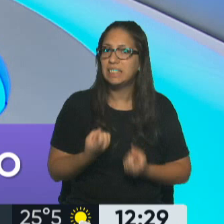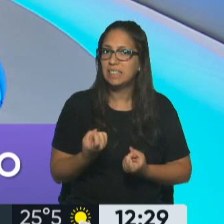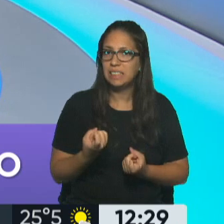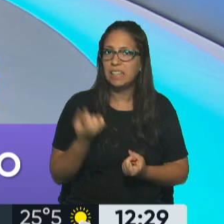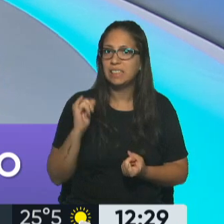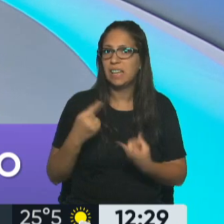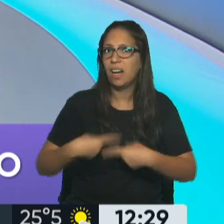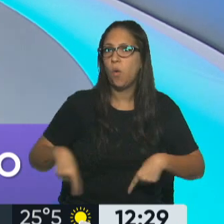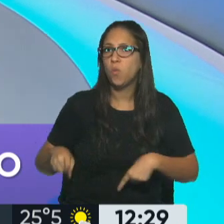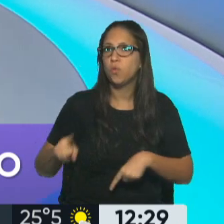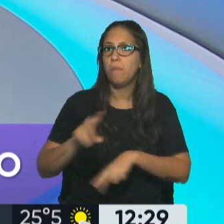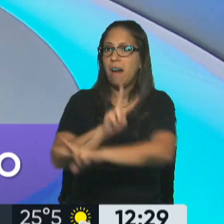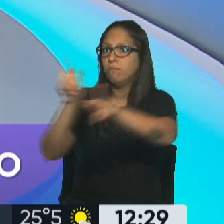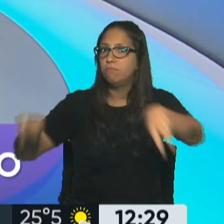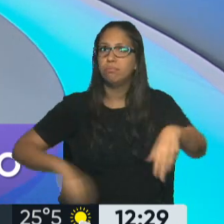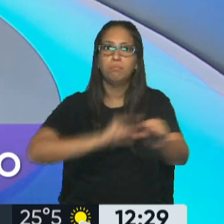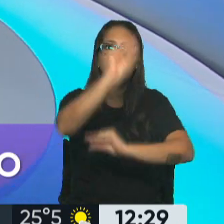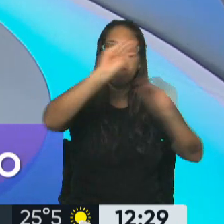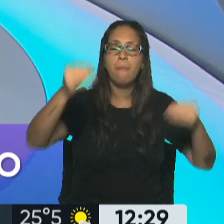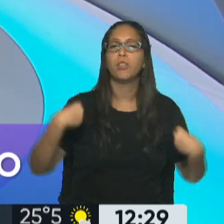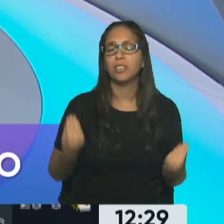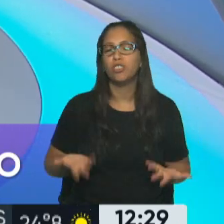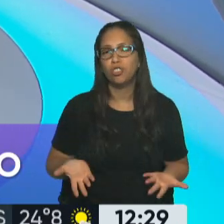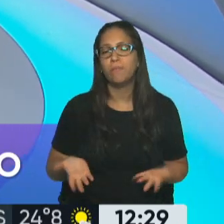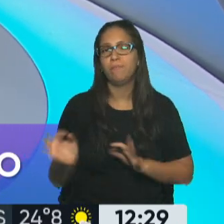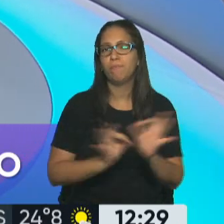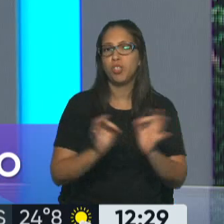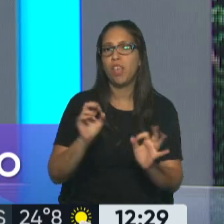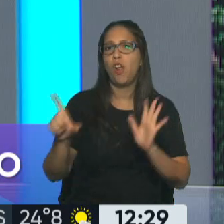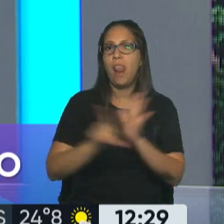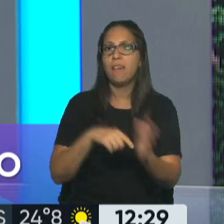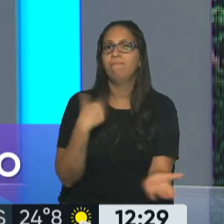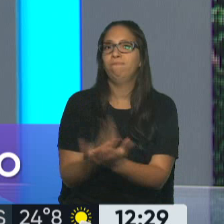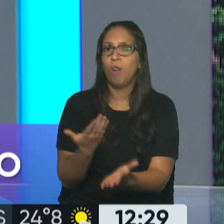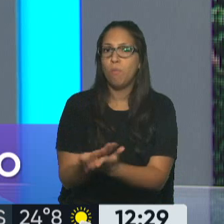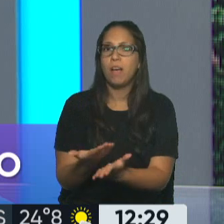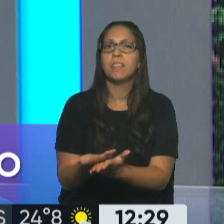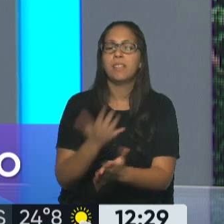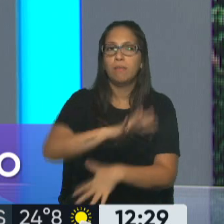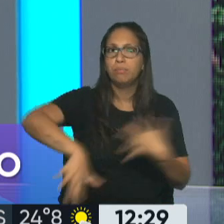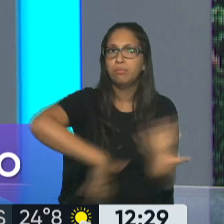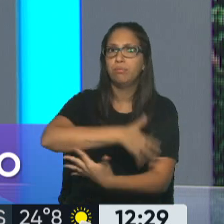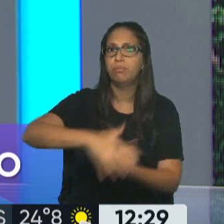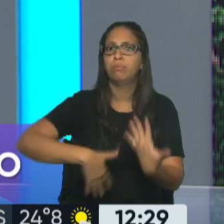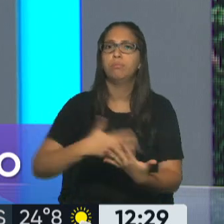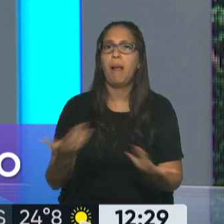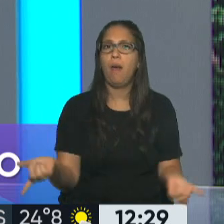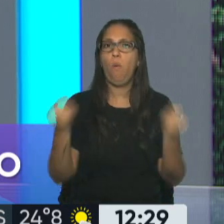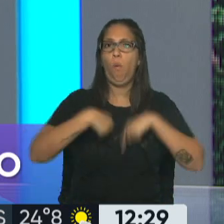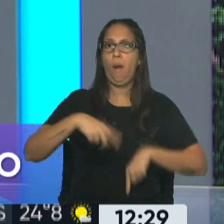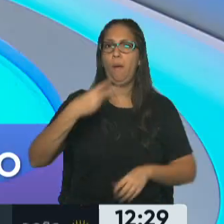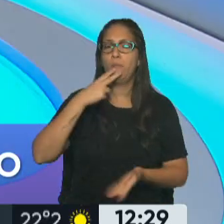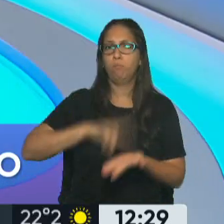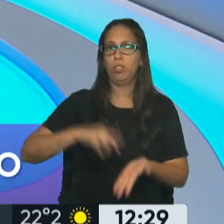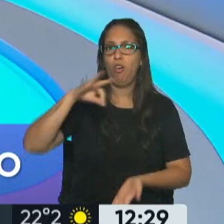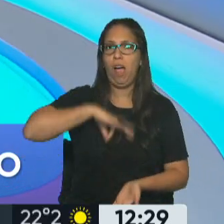estos recursos, por eso se está presionando y se está generando toda esta polémica sobre el impuesto a las ganancias.